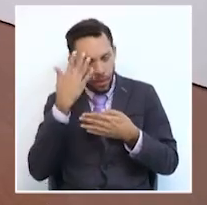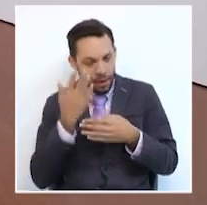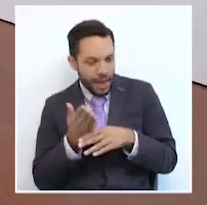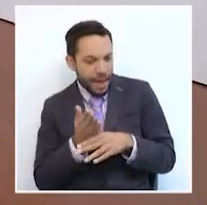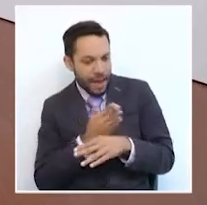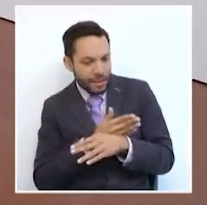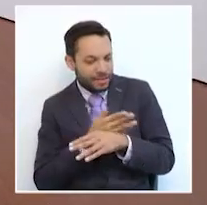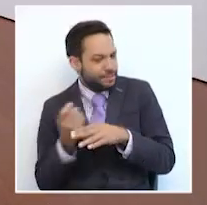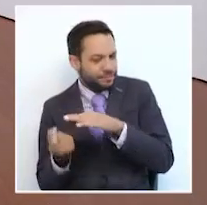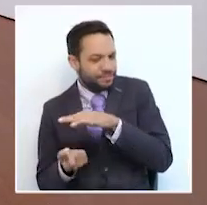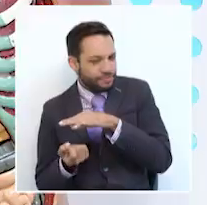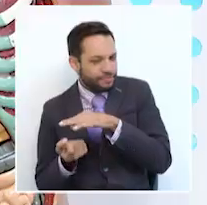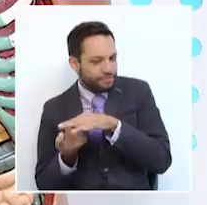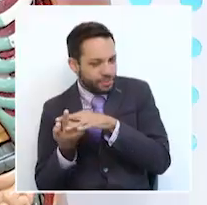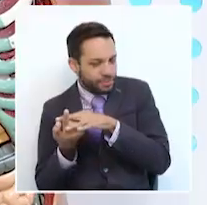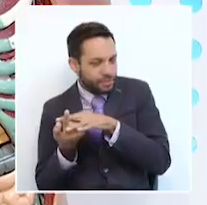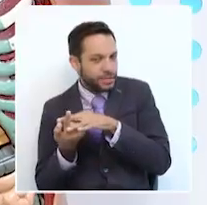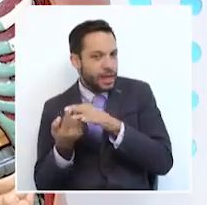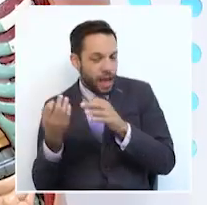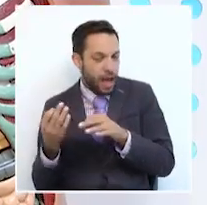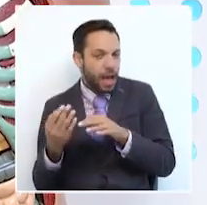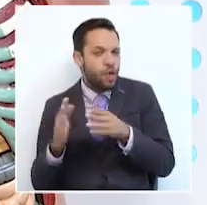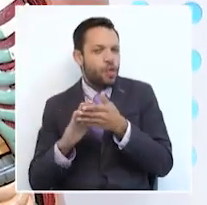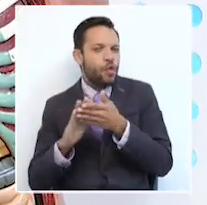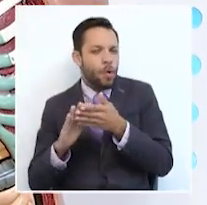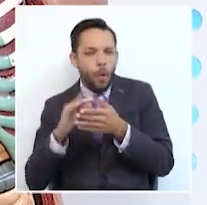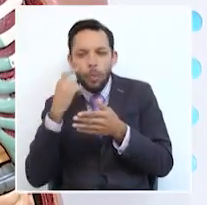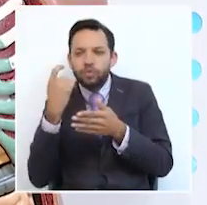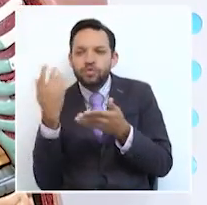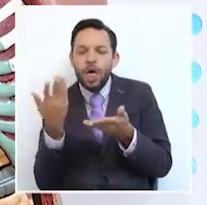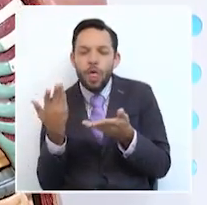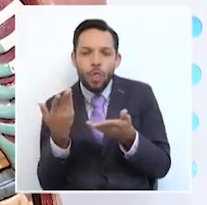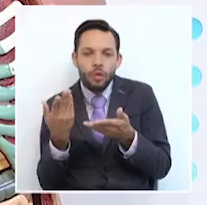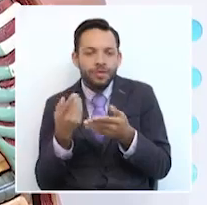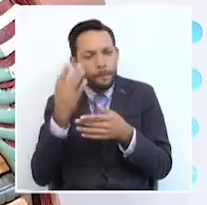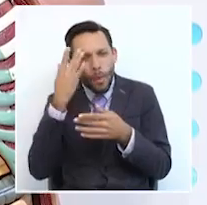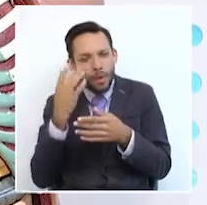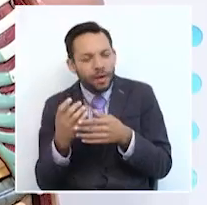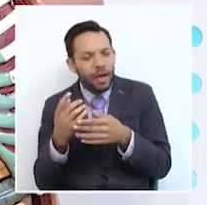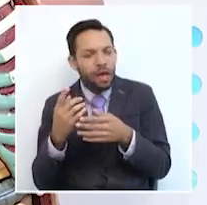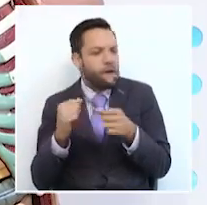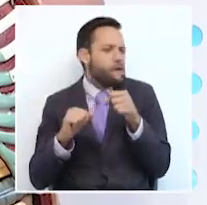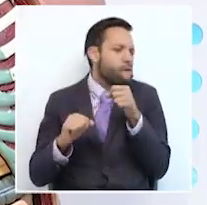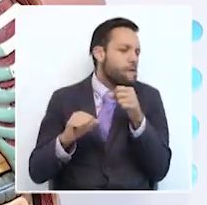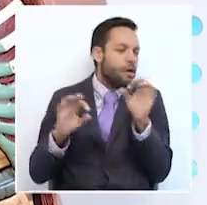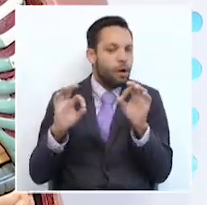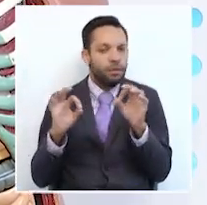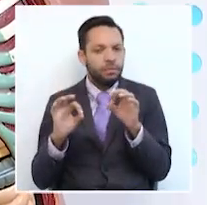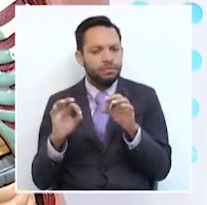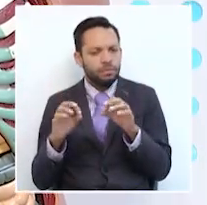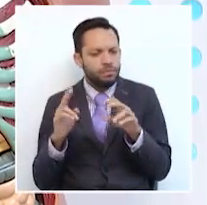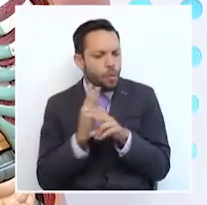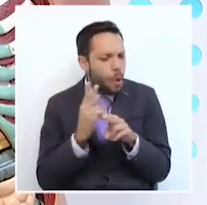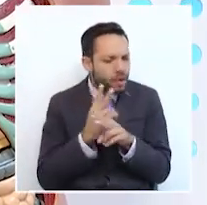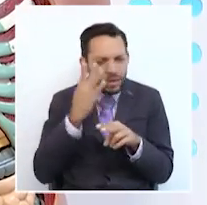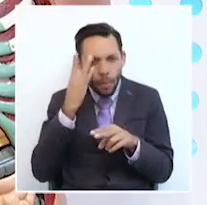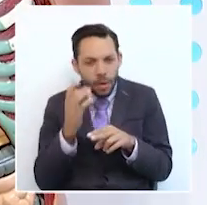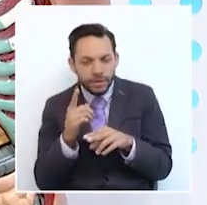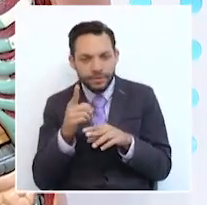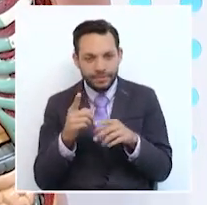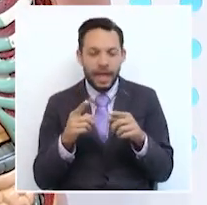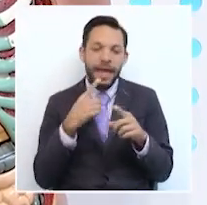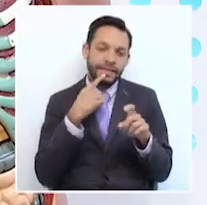conté ahora de la botella del charco y entonces busquen pues si la gotera está ahí en el rústico acá o viene arriba a la canal porque ya tiene